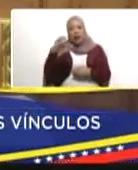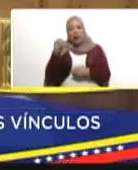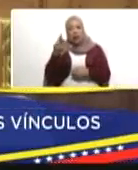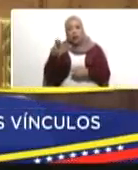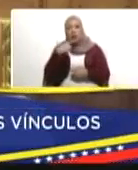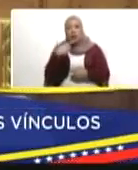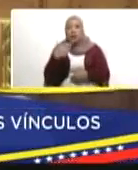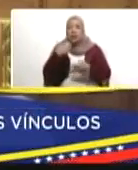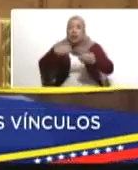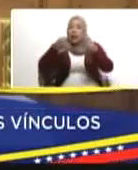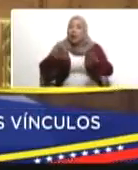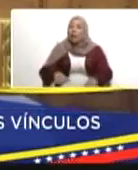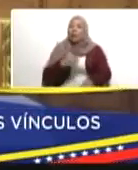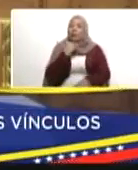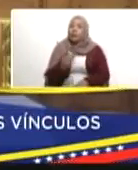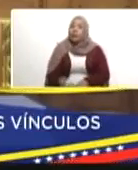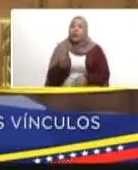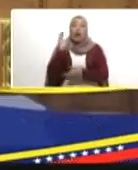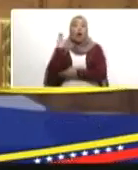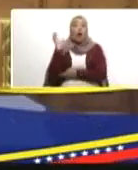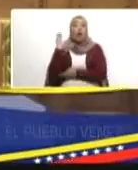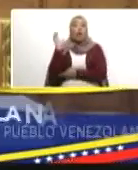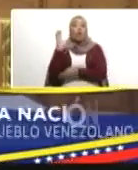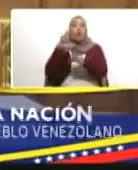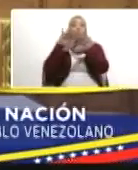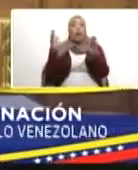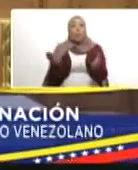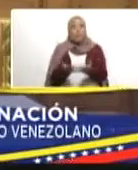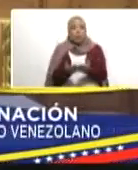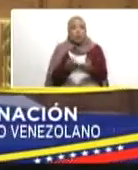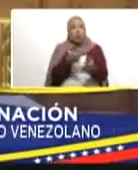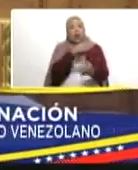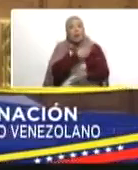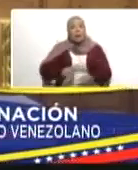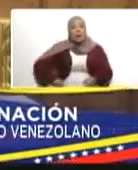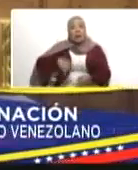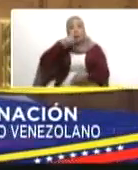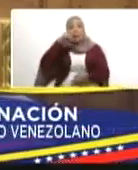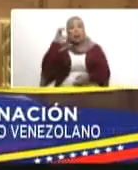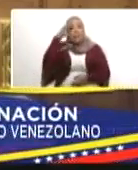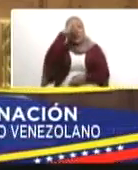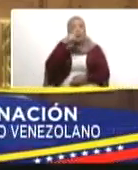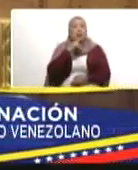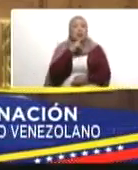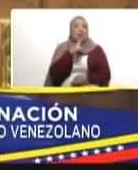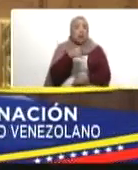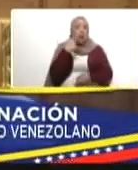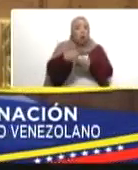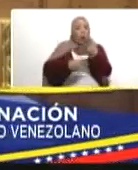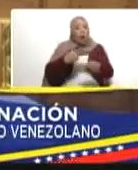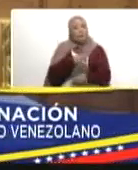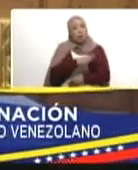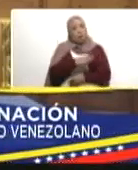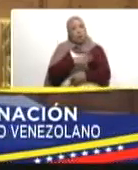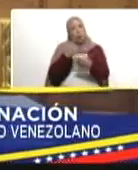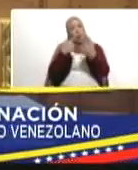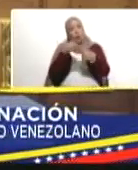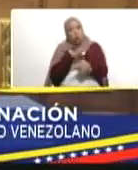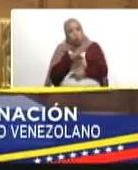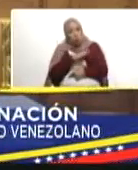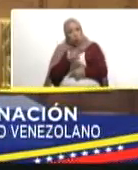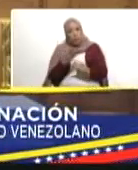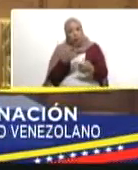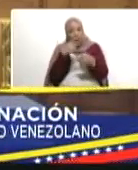Petro en todos los foros mundiales Nosotros hemos caracterizado por crear nuestros propios métodos nuestros propios